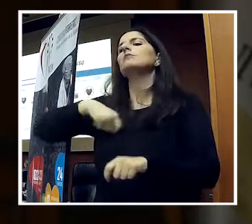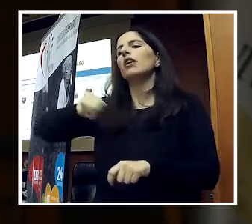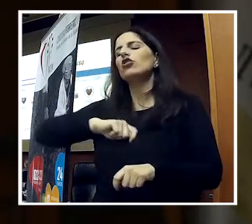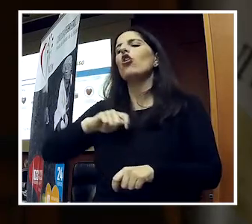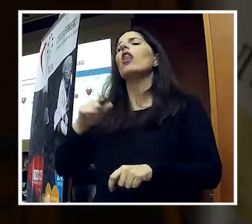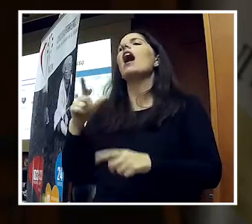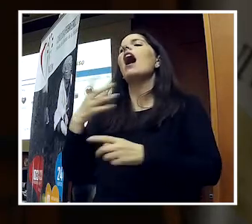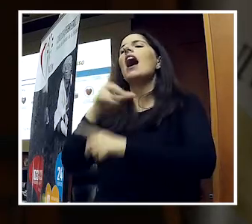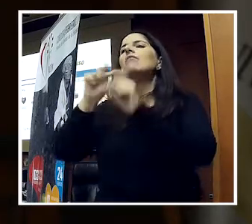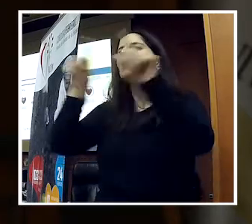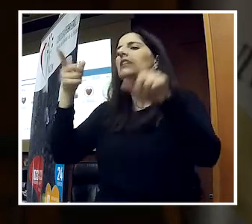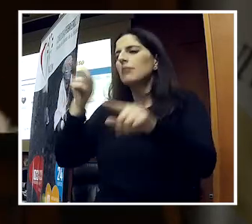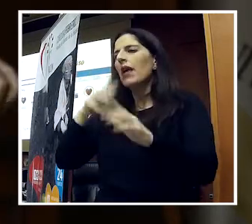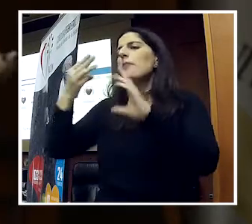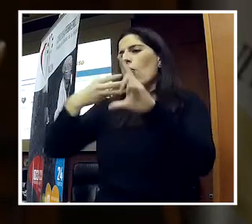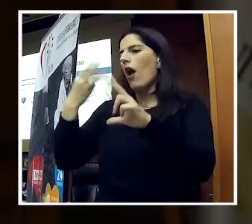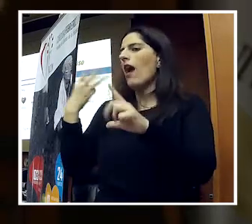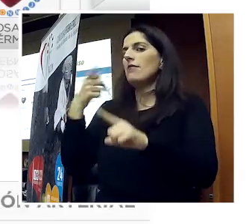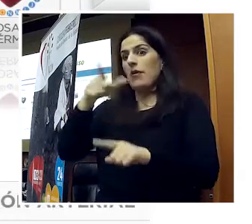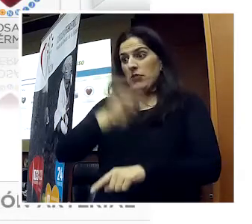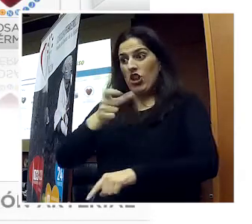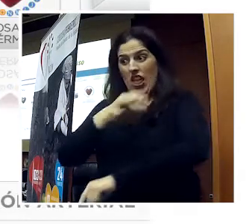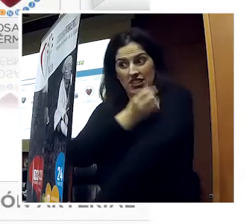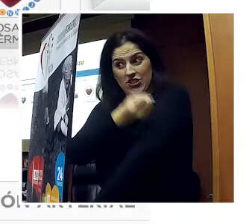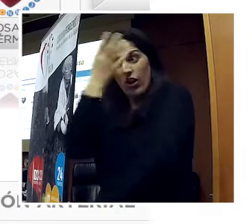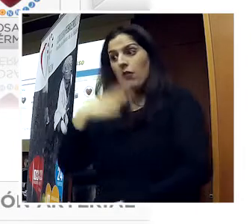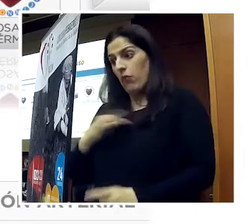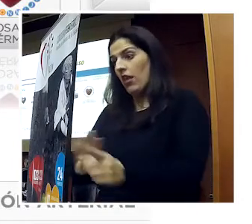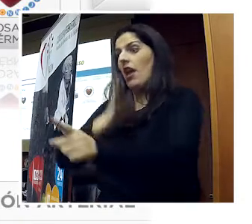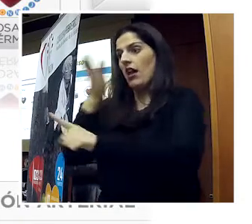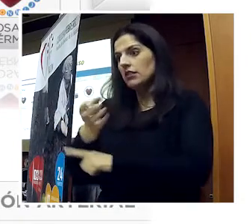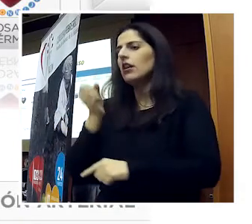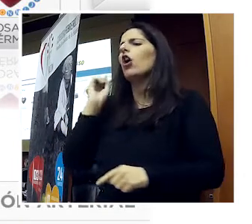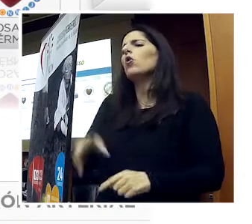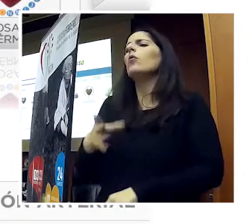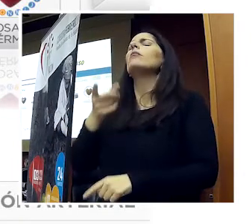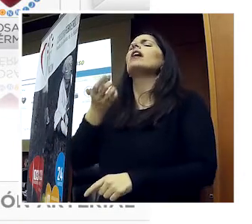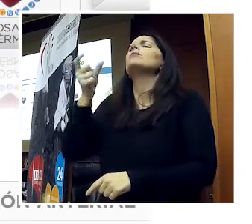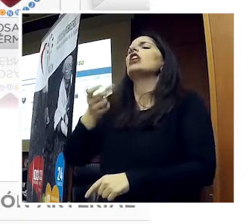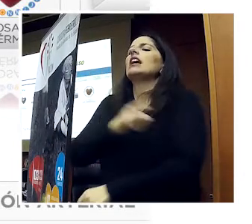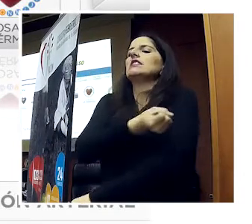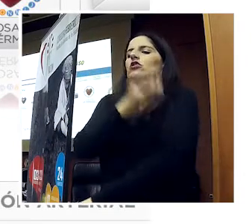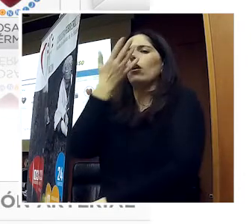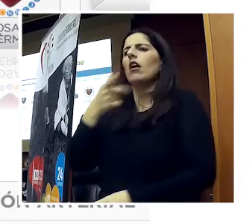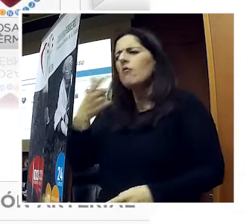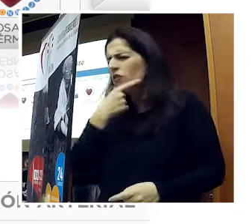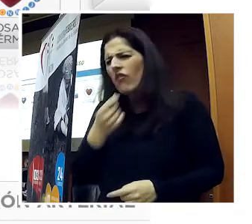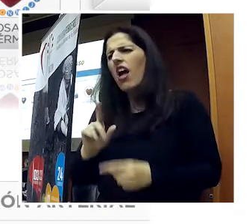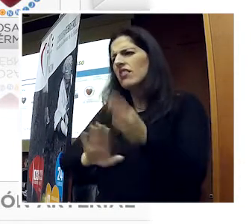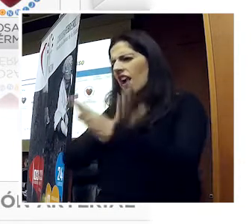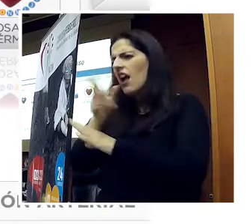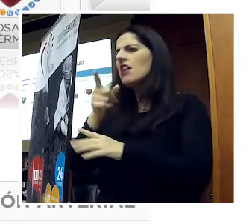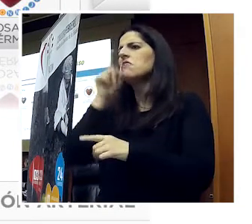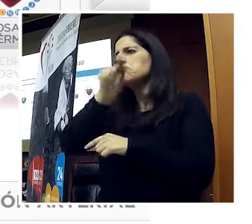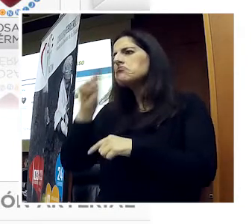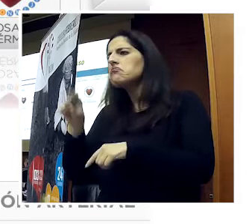cual pertenezco, es muy interesante también. Los que seáis hipertensos podéis entrar en el Club del Hipertenso, es muy fácil, y como veis, pues tienen diferentes partes, en las cuales